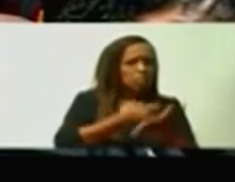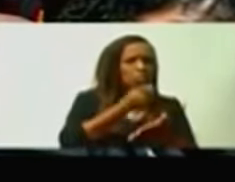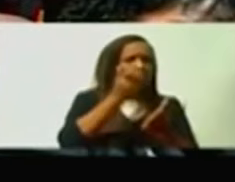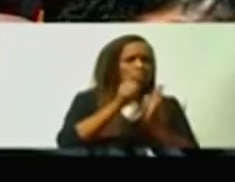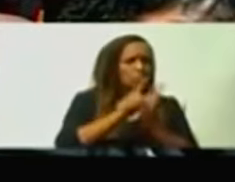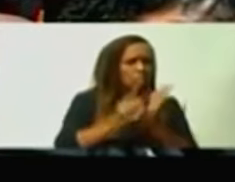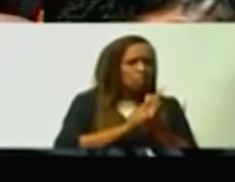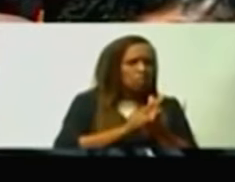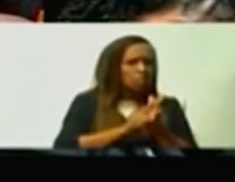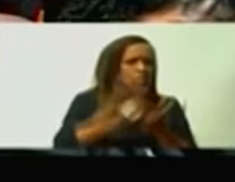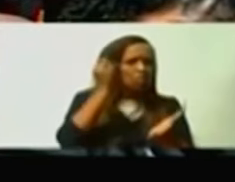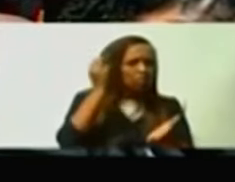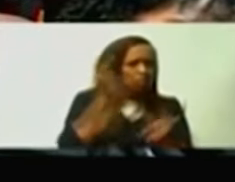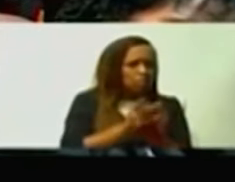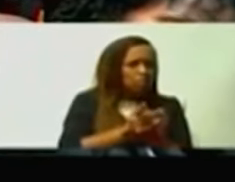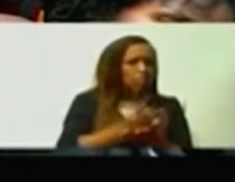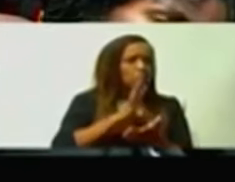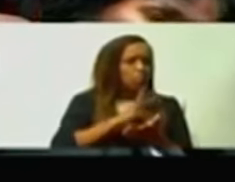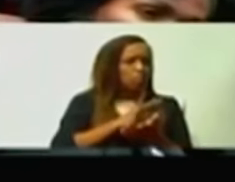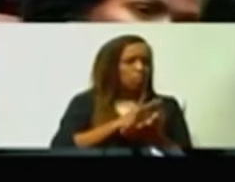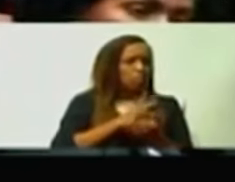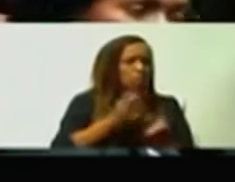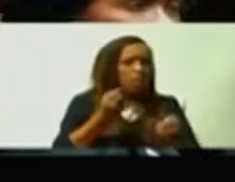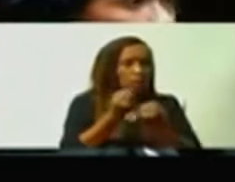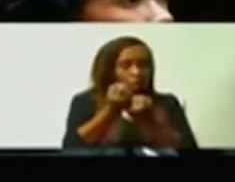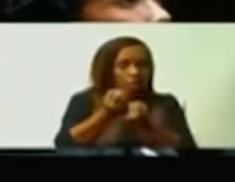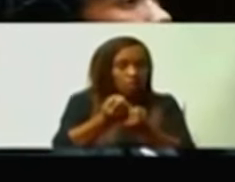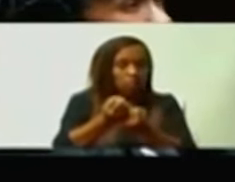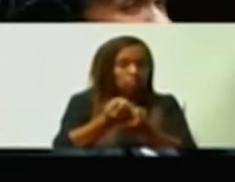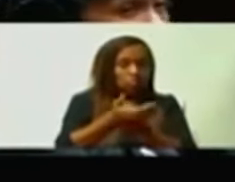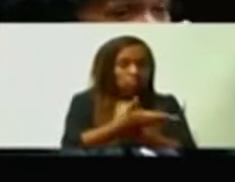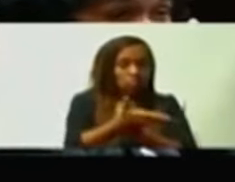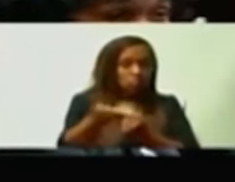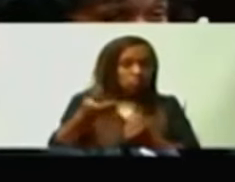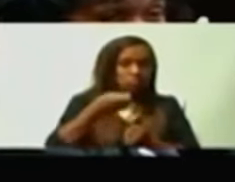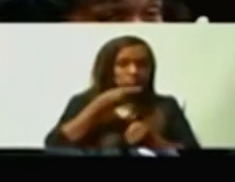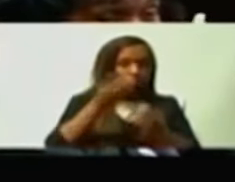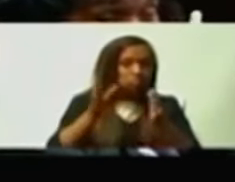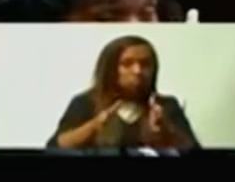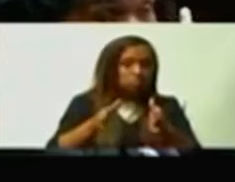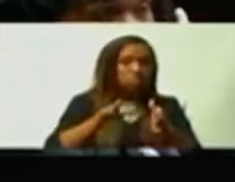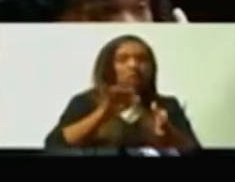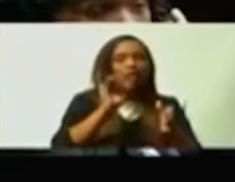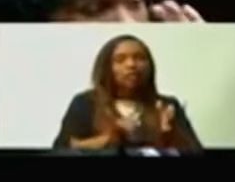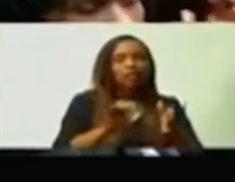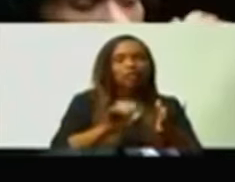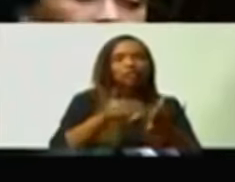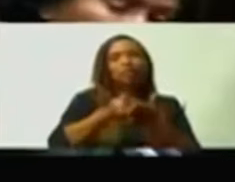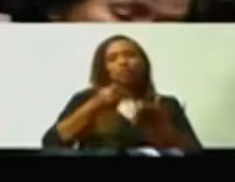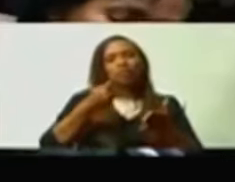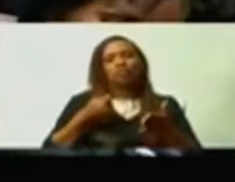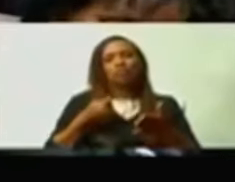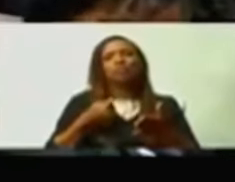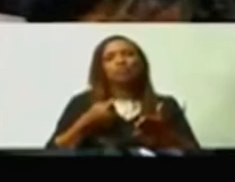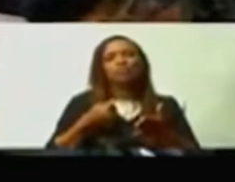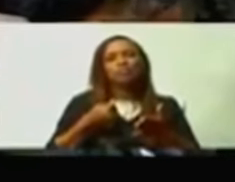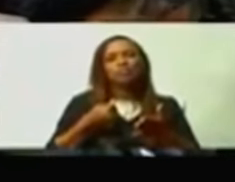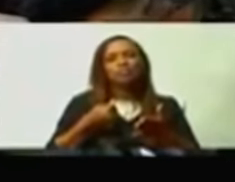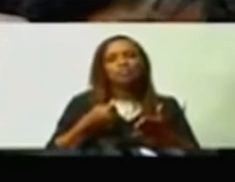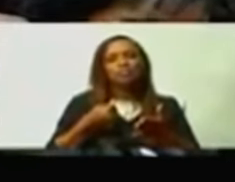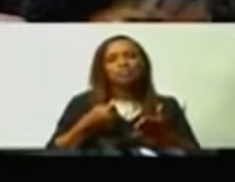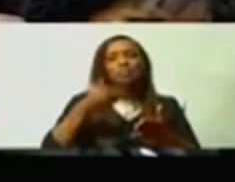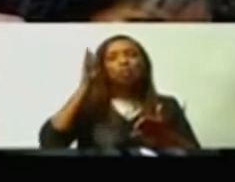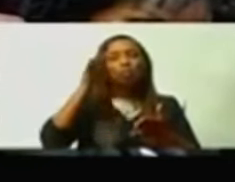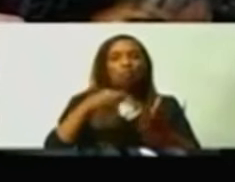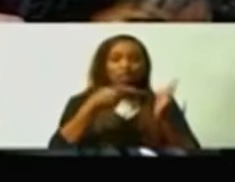comisión, para que desde el Poder Ejecutivo nos puedan remitir cuál es la necesidad que hay detrás, que se busca con estas regulaciones,